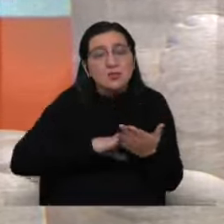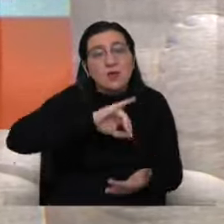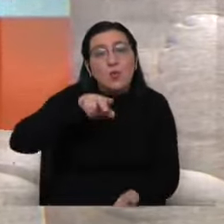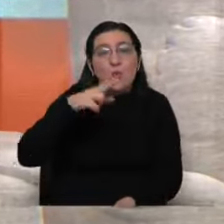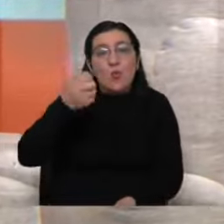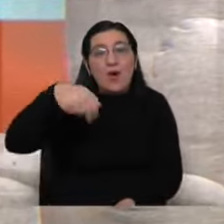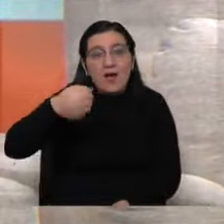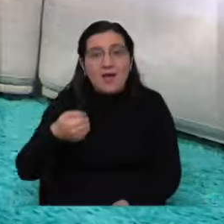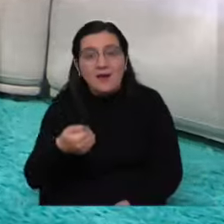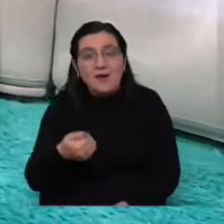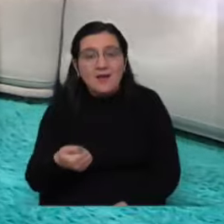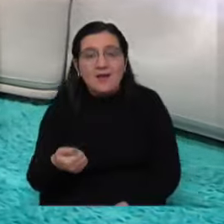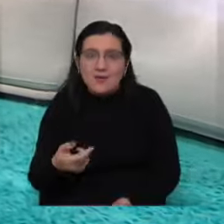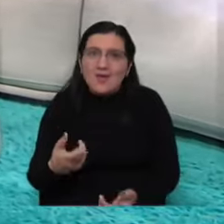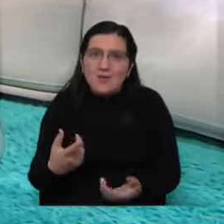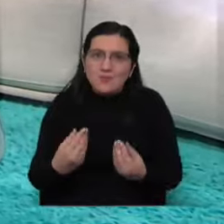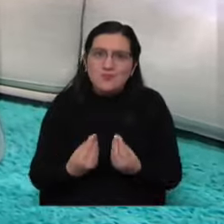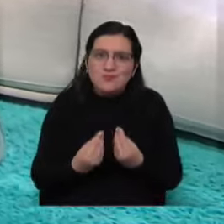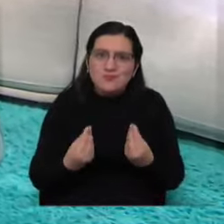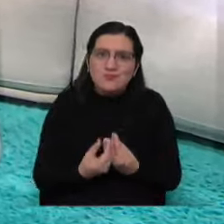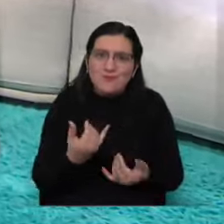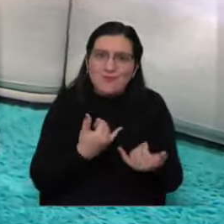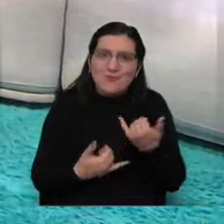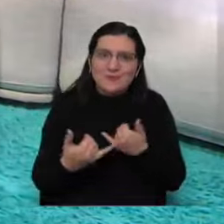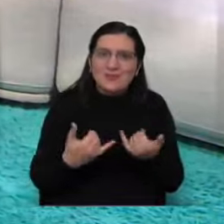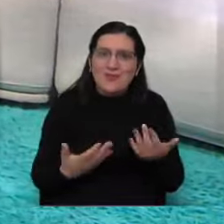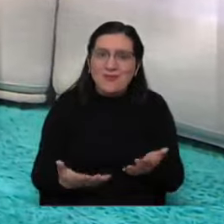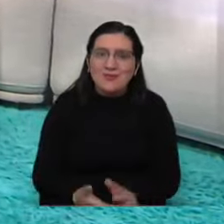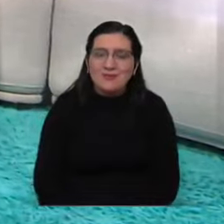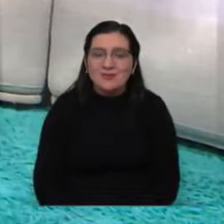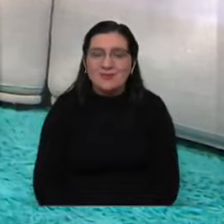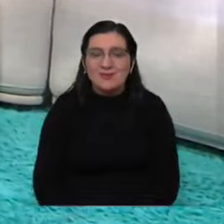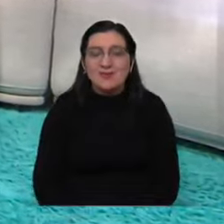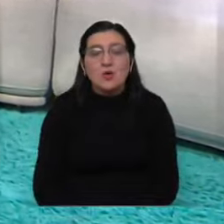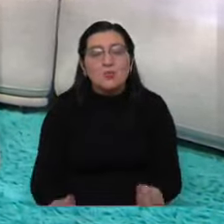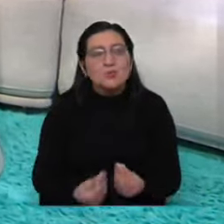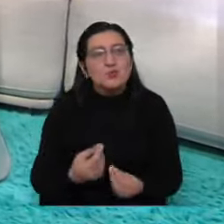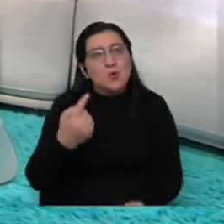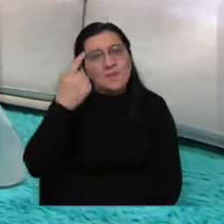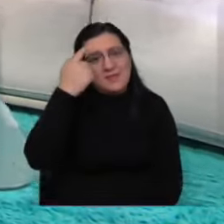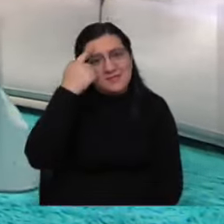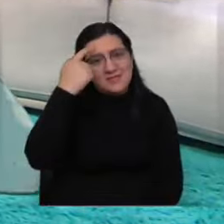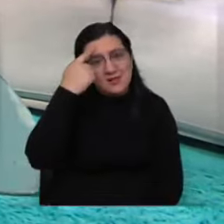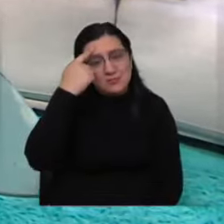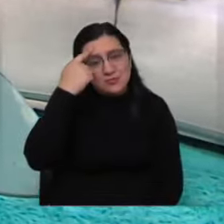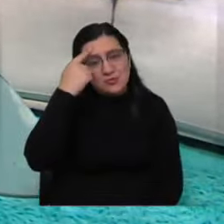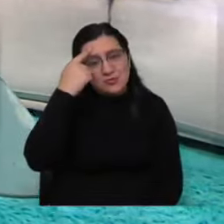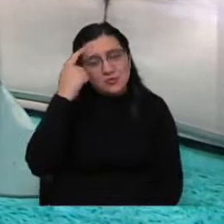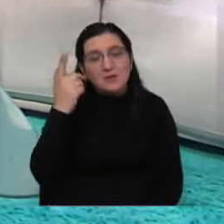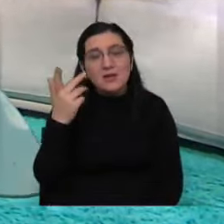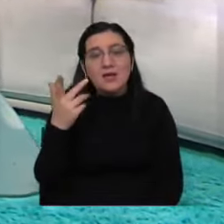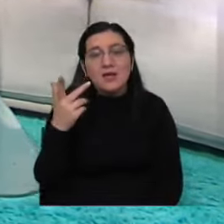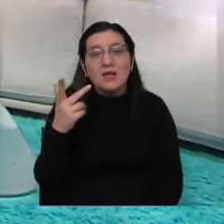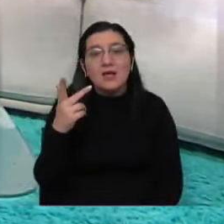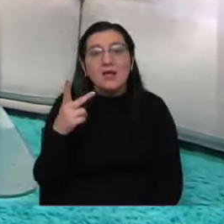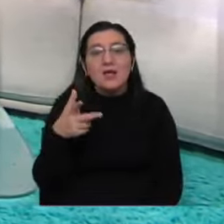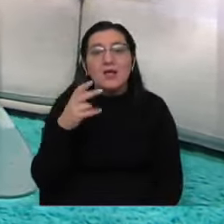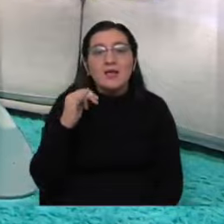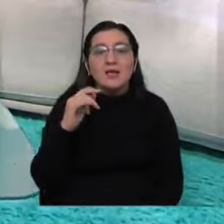a investigar entrar la Juana barbur mucho Claro porque muchos nos quedamos con esa cosa no de la Higuera y esa cosa